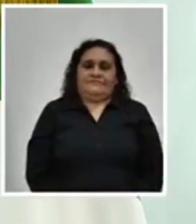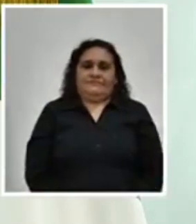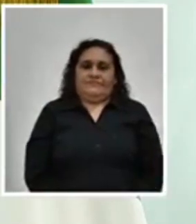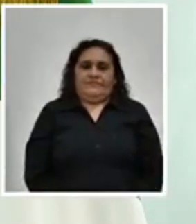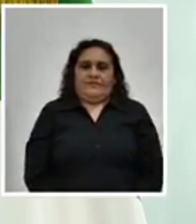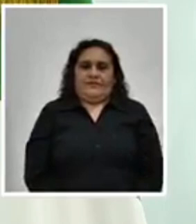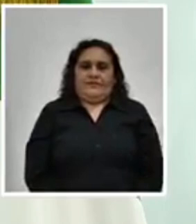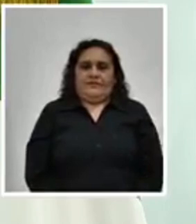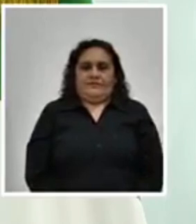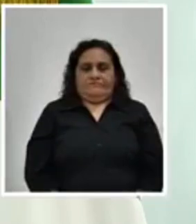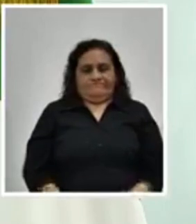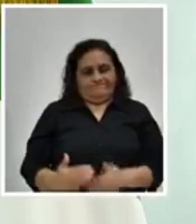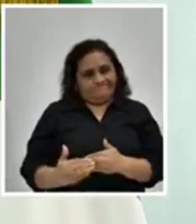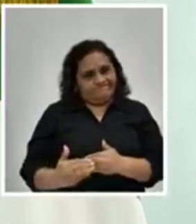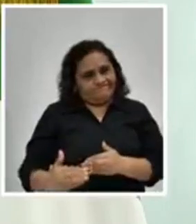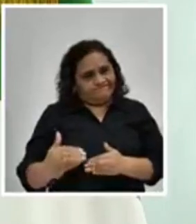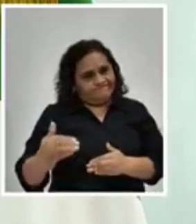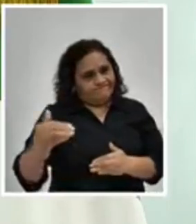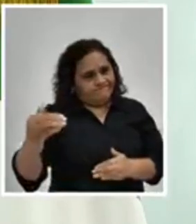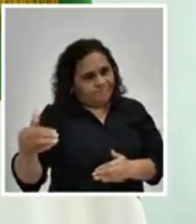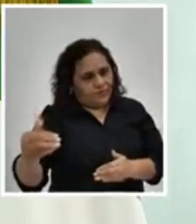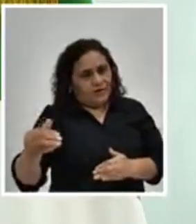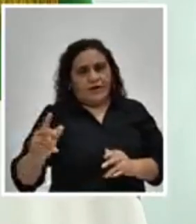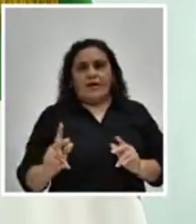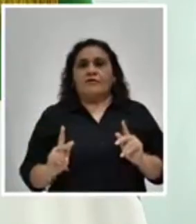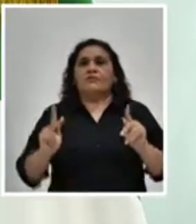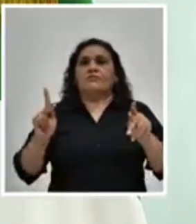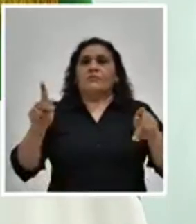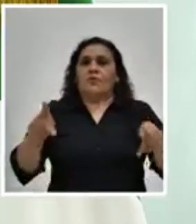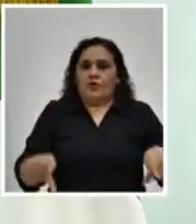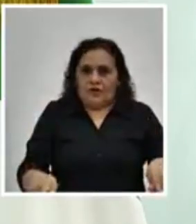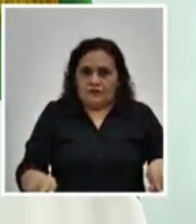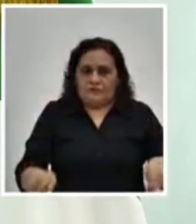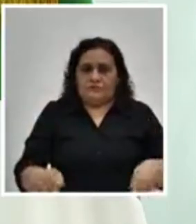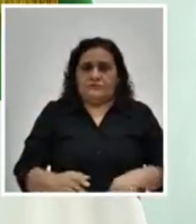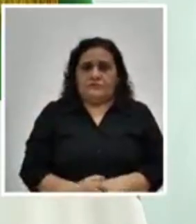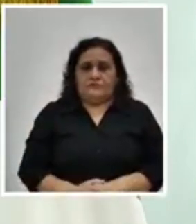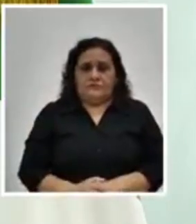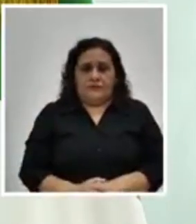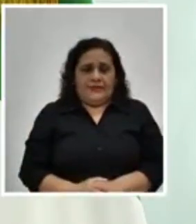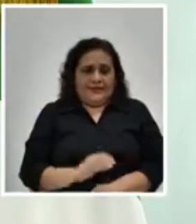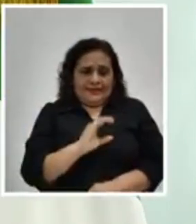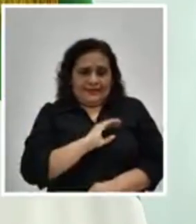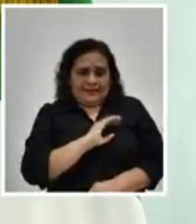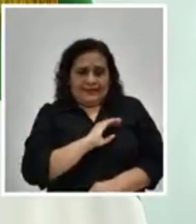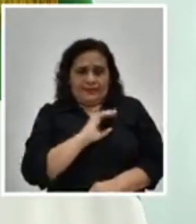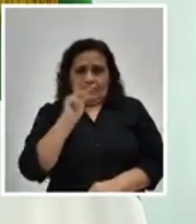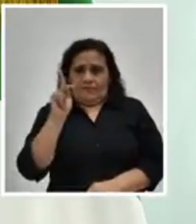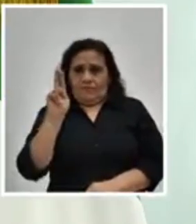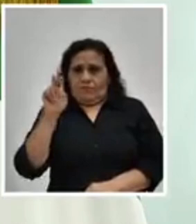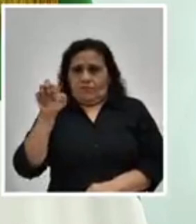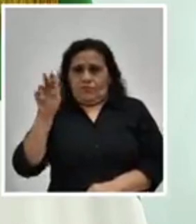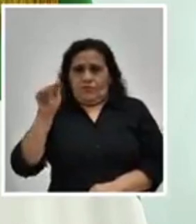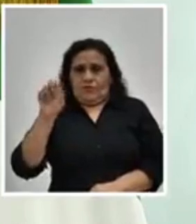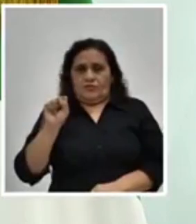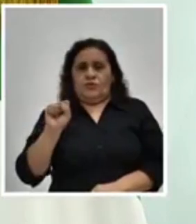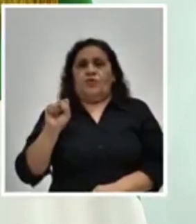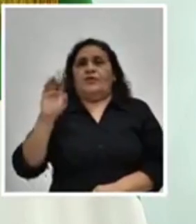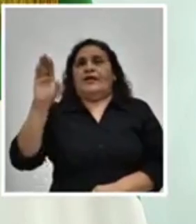Larga y próspera vida a nuestro progreso. Querido Puerto Progreso, Progreso de